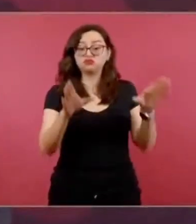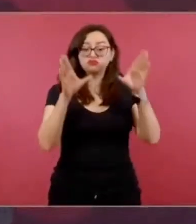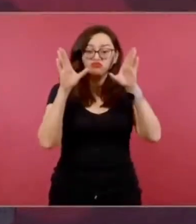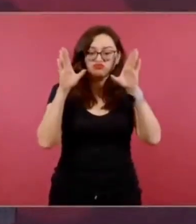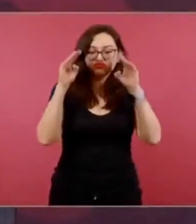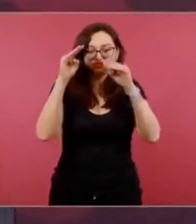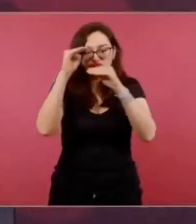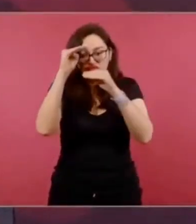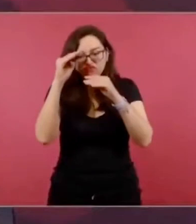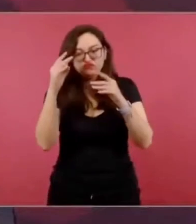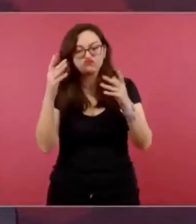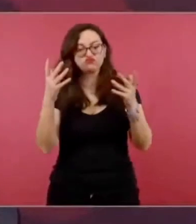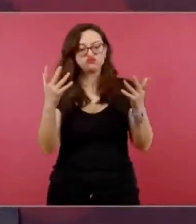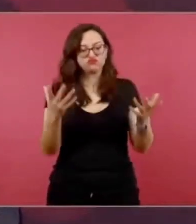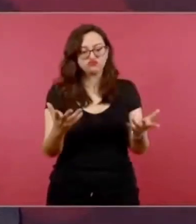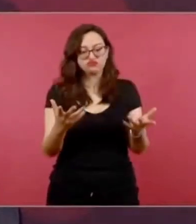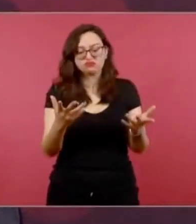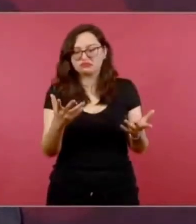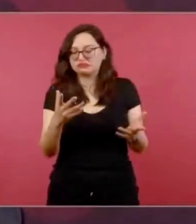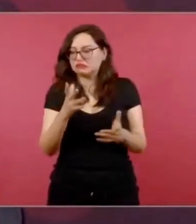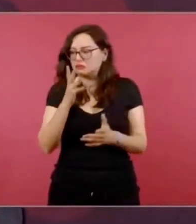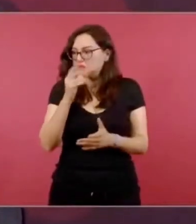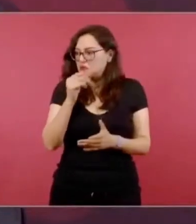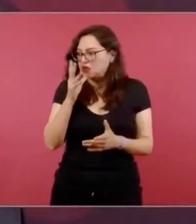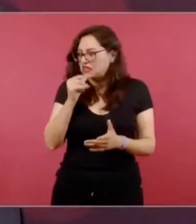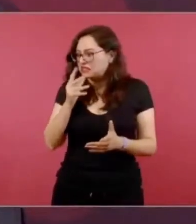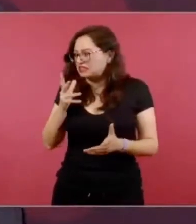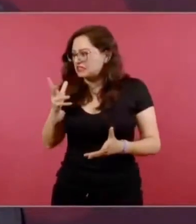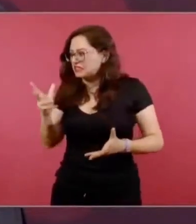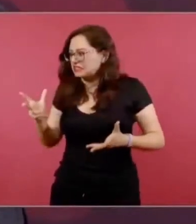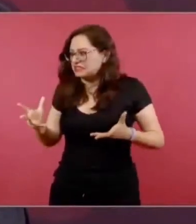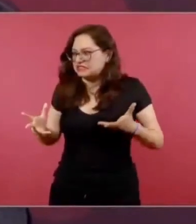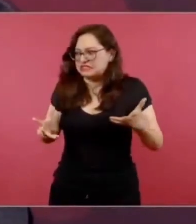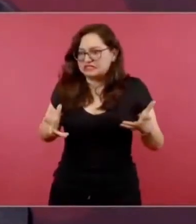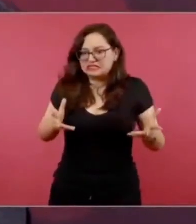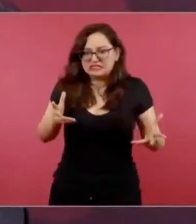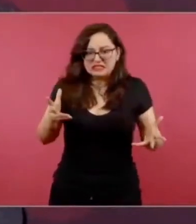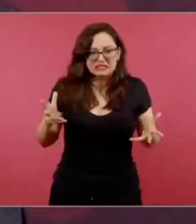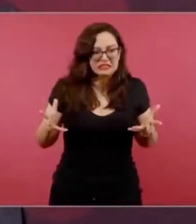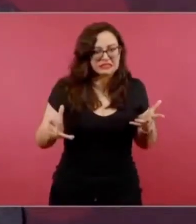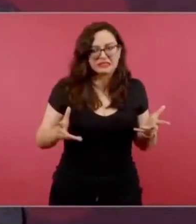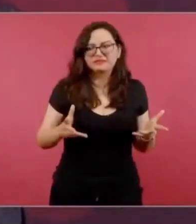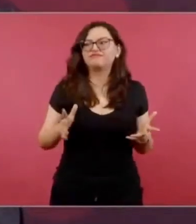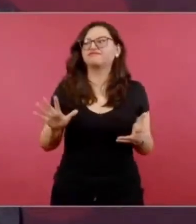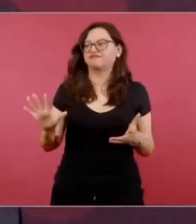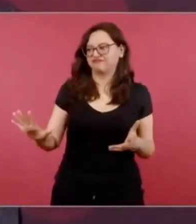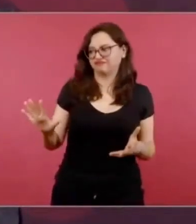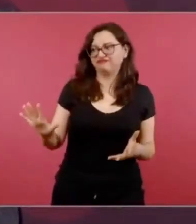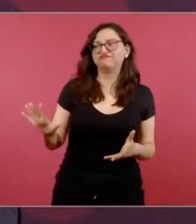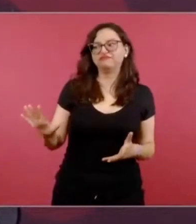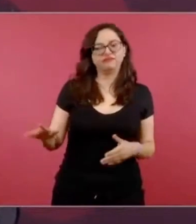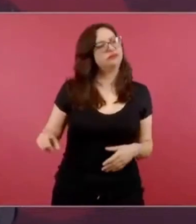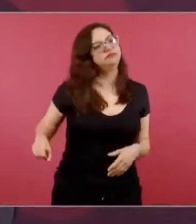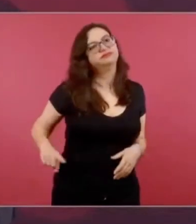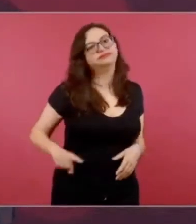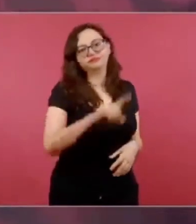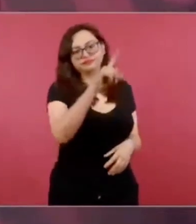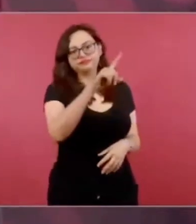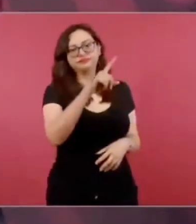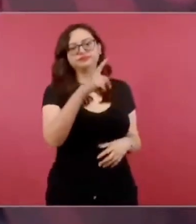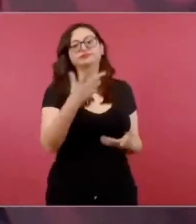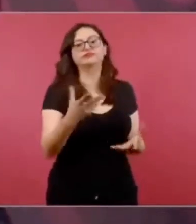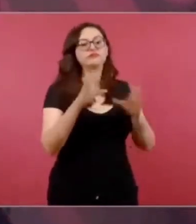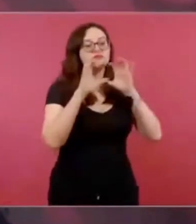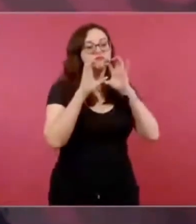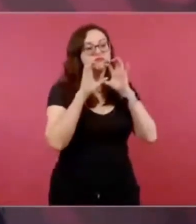acuden al extranjero a traer a un príncipe, a Maximiliano y